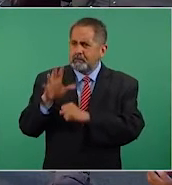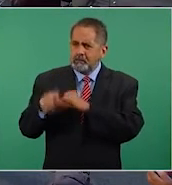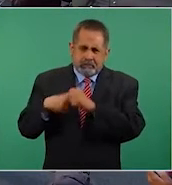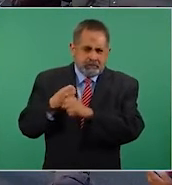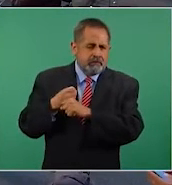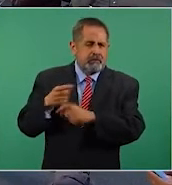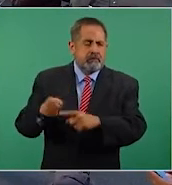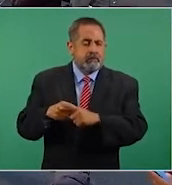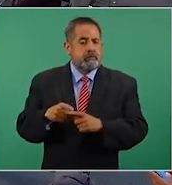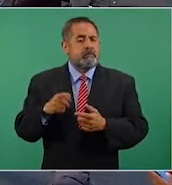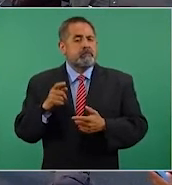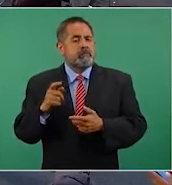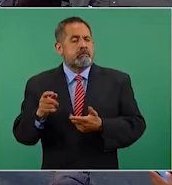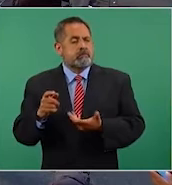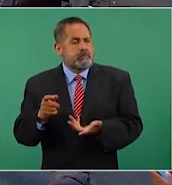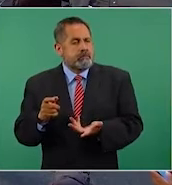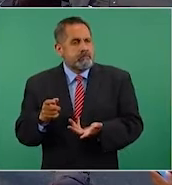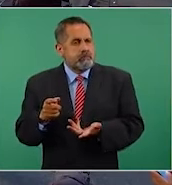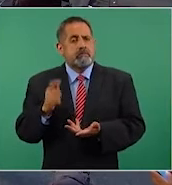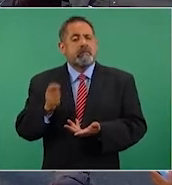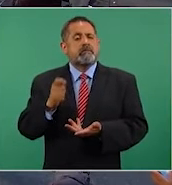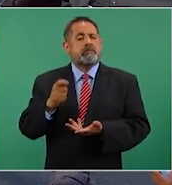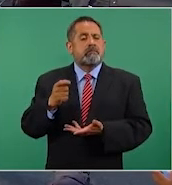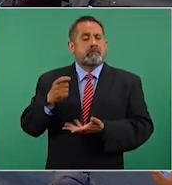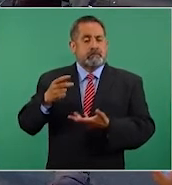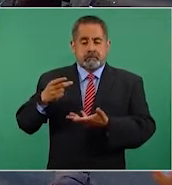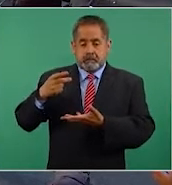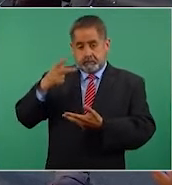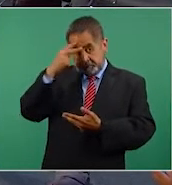el presupuesto federal,